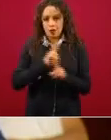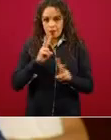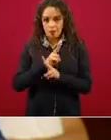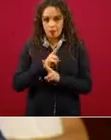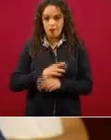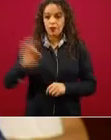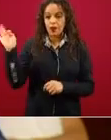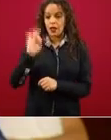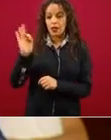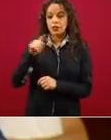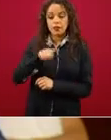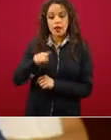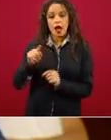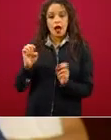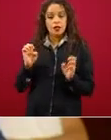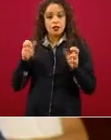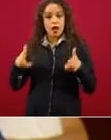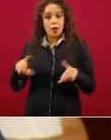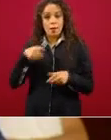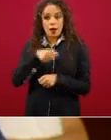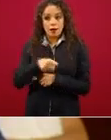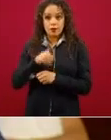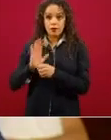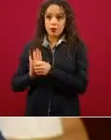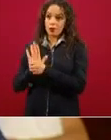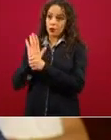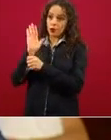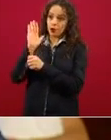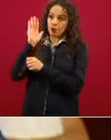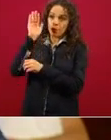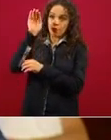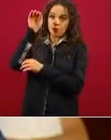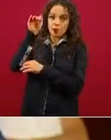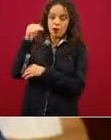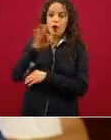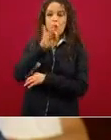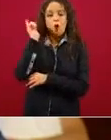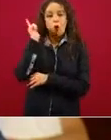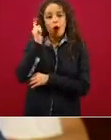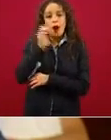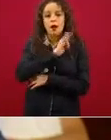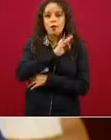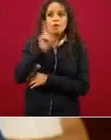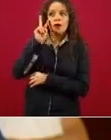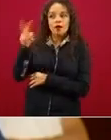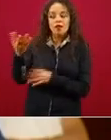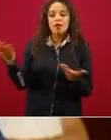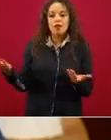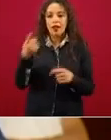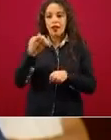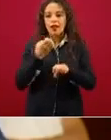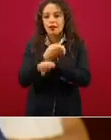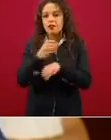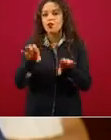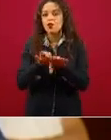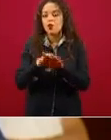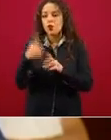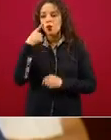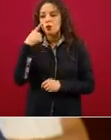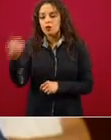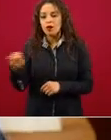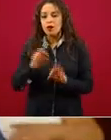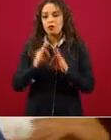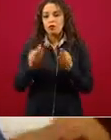tuviera, que la han solicitado mucho, bueno, para que se pueda ilustrar cómo ha estado ahí el estado, y el tema también